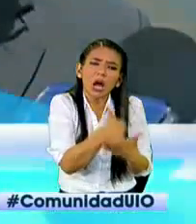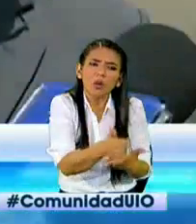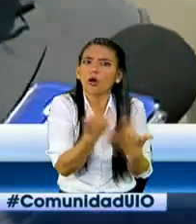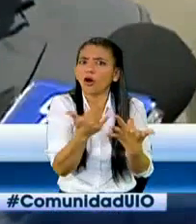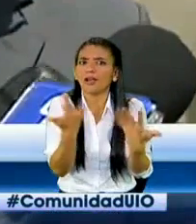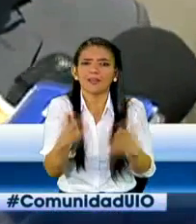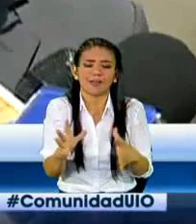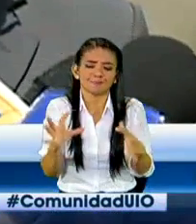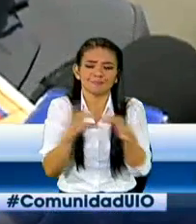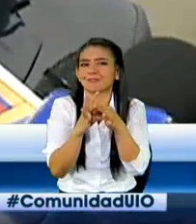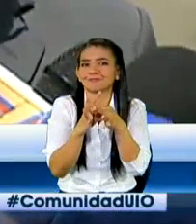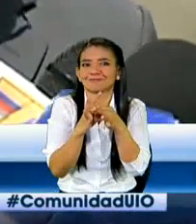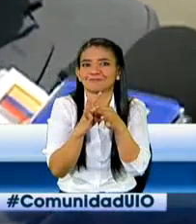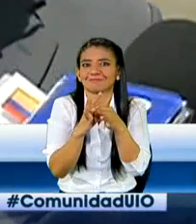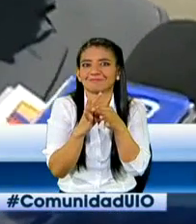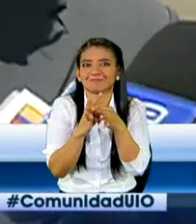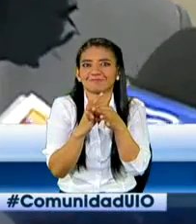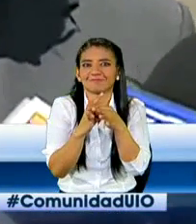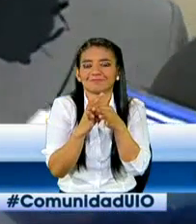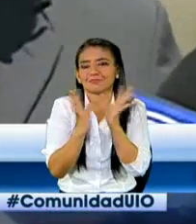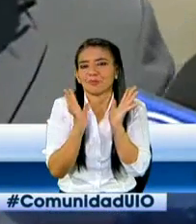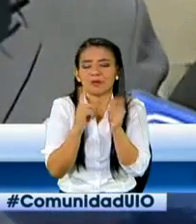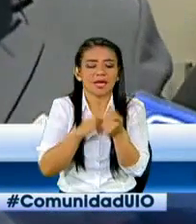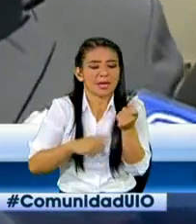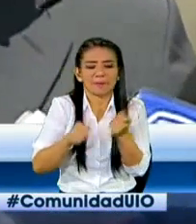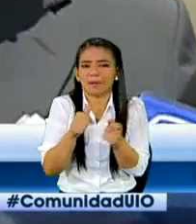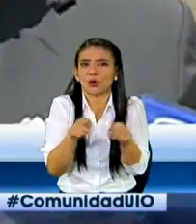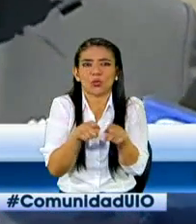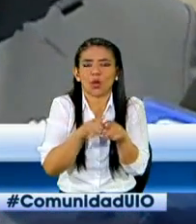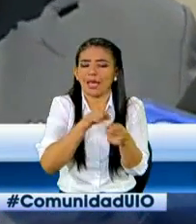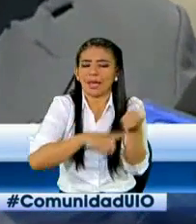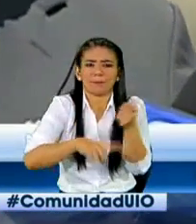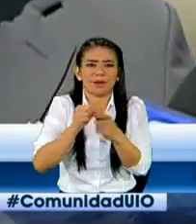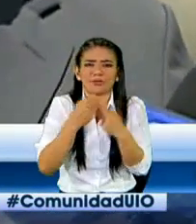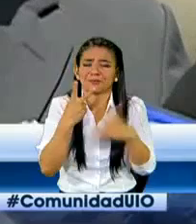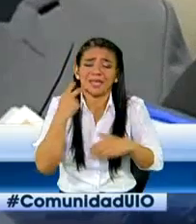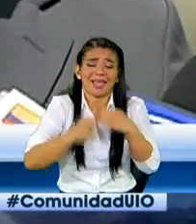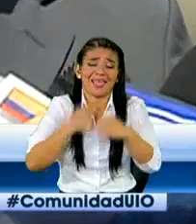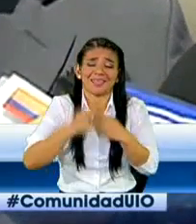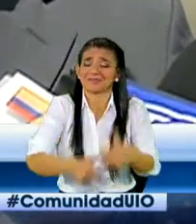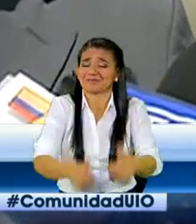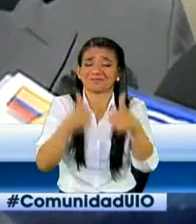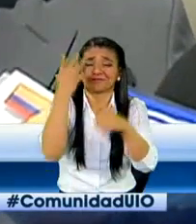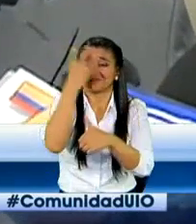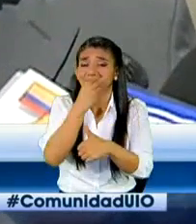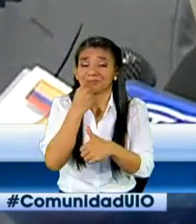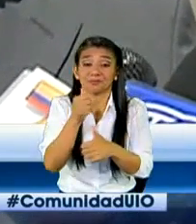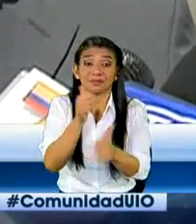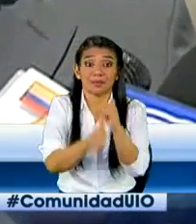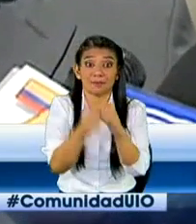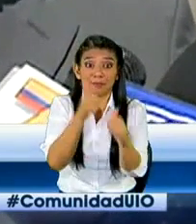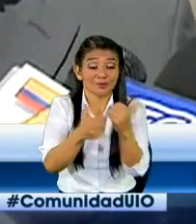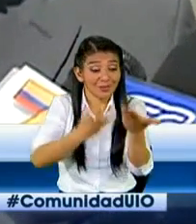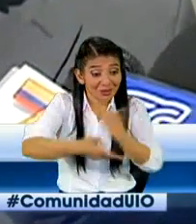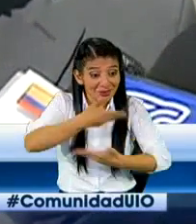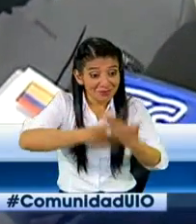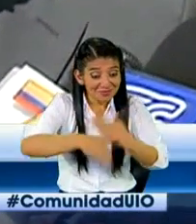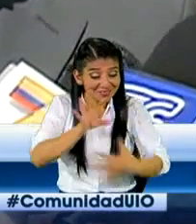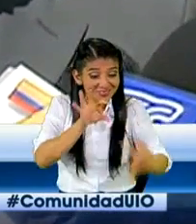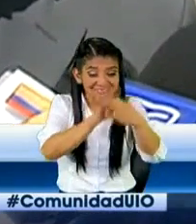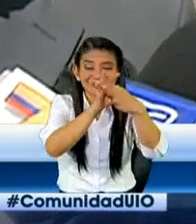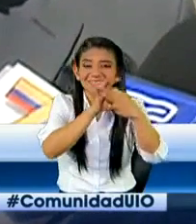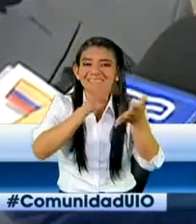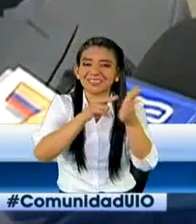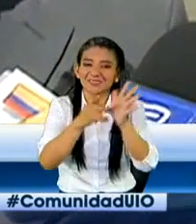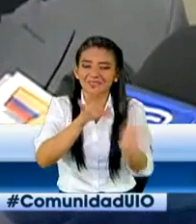encontré con mi hermano y con los mejores años de mi vida, se puede decir, porque el deporte y el compartir con Darwin me ha llevado